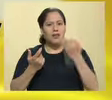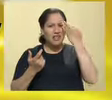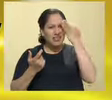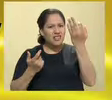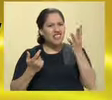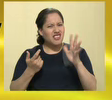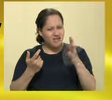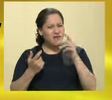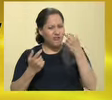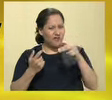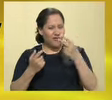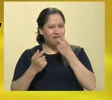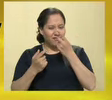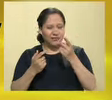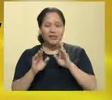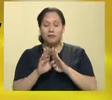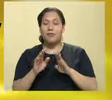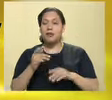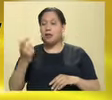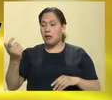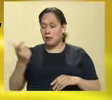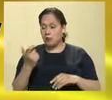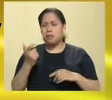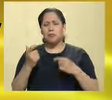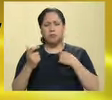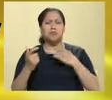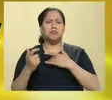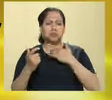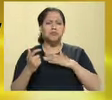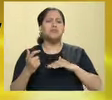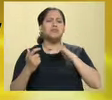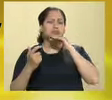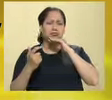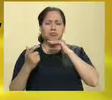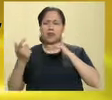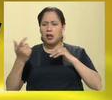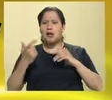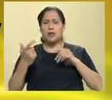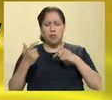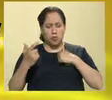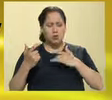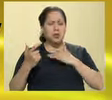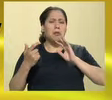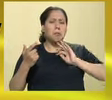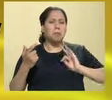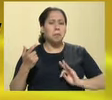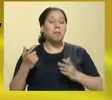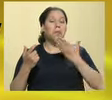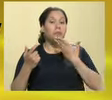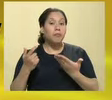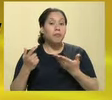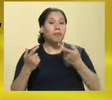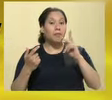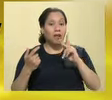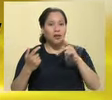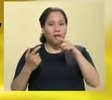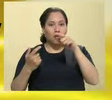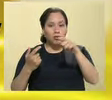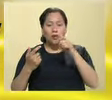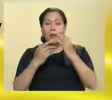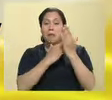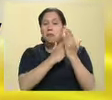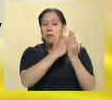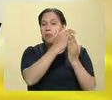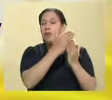que económicamente te da satisfacción, o sea, la tranquilidad emocional, claro. pero nunca vas a